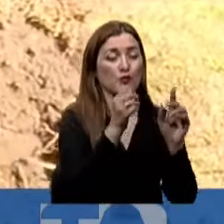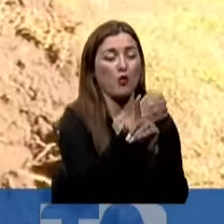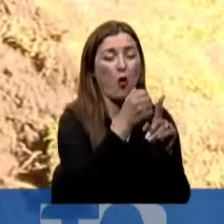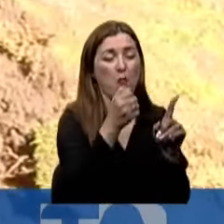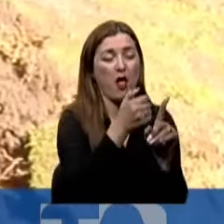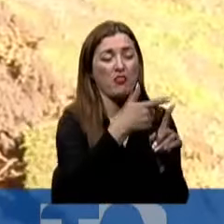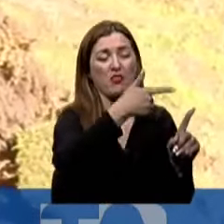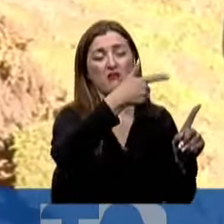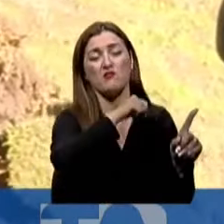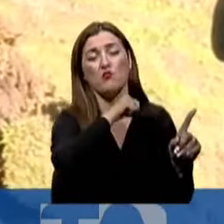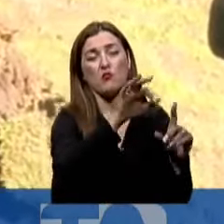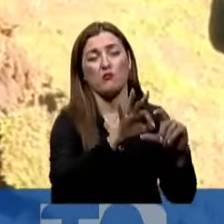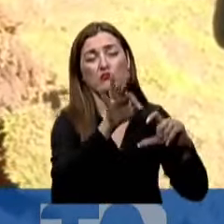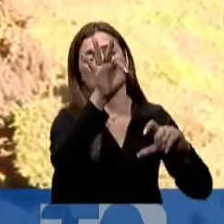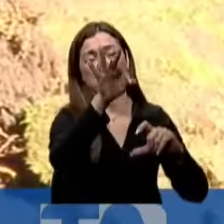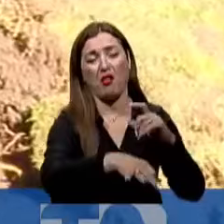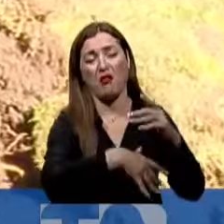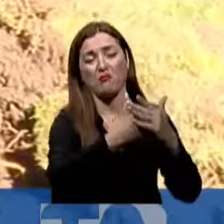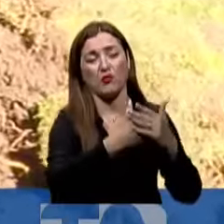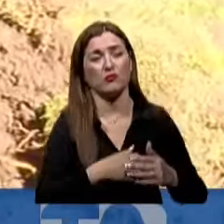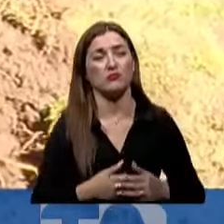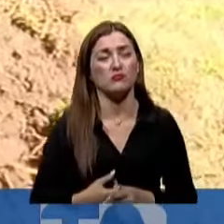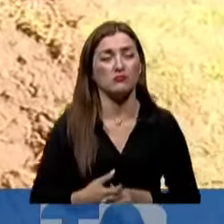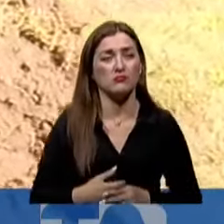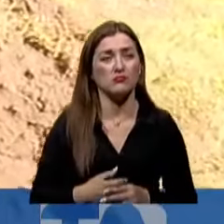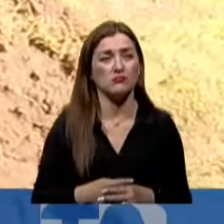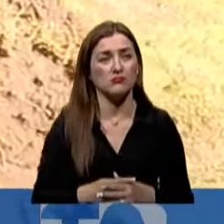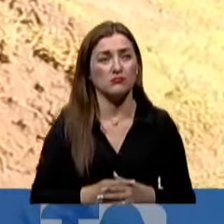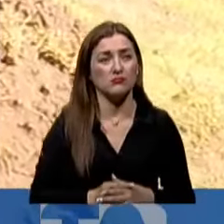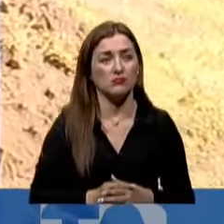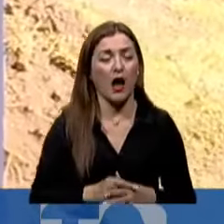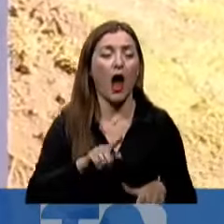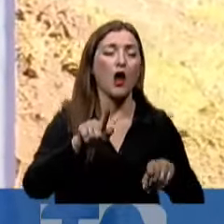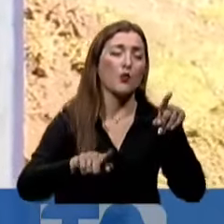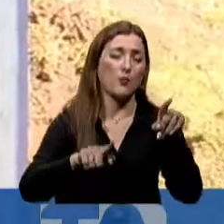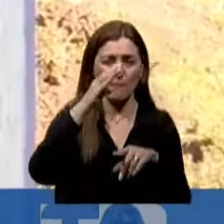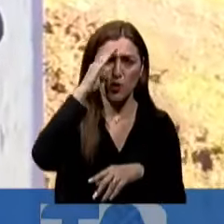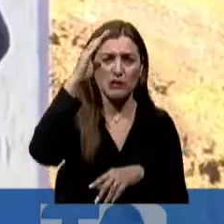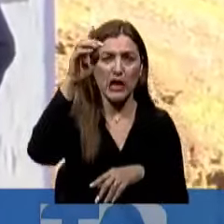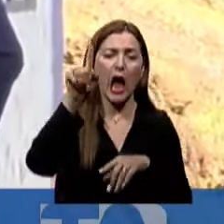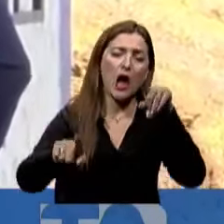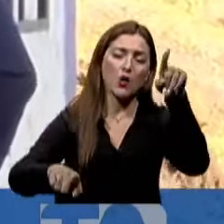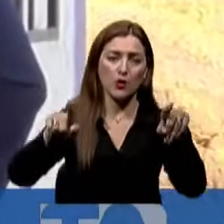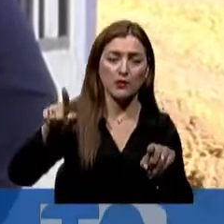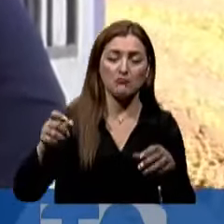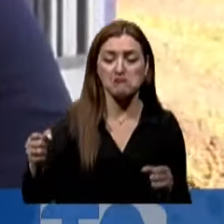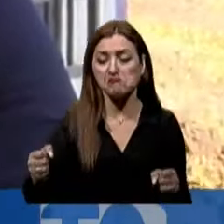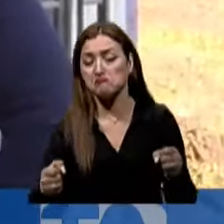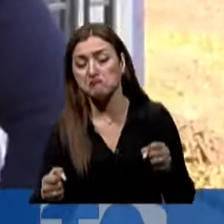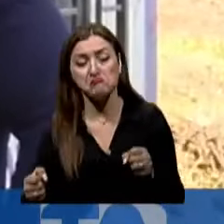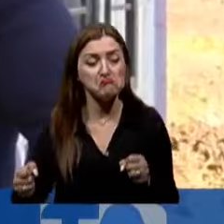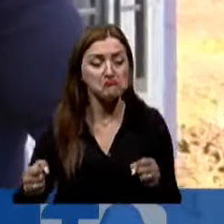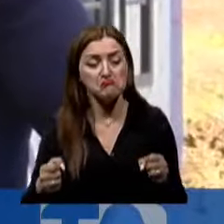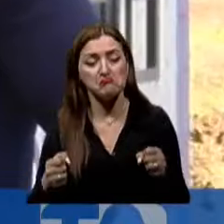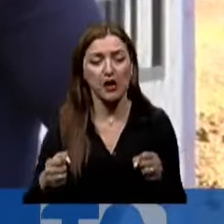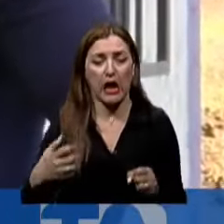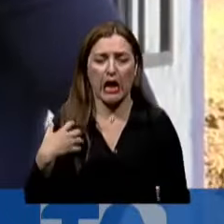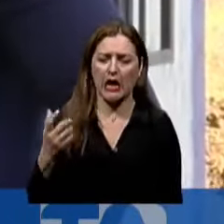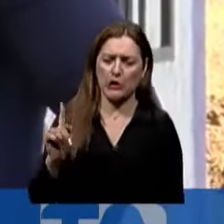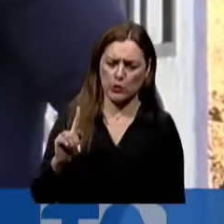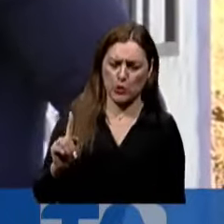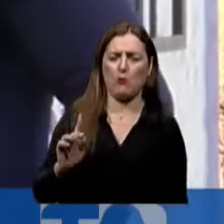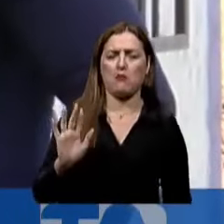la un poco la delincuencia todo a pesar de que la policía s s da sus rondas no se queja no hay que quejarse también si